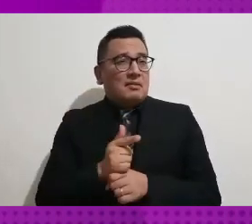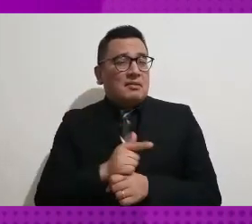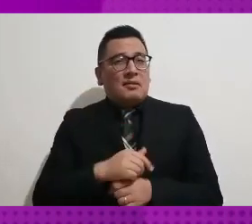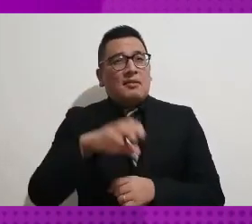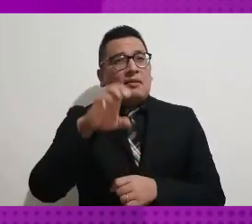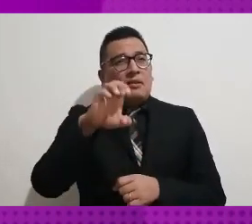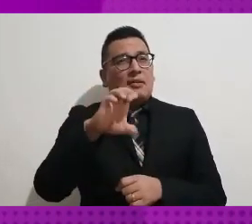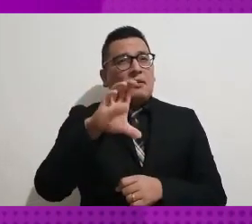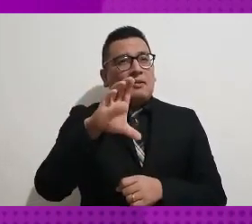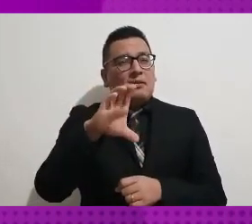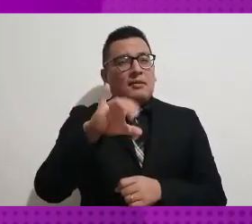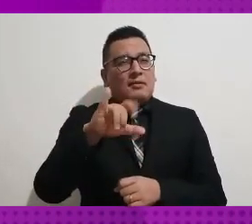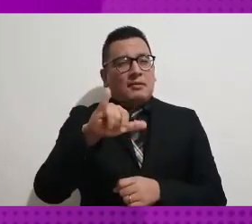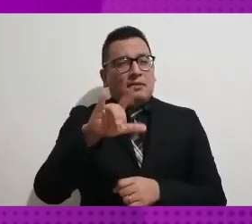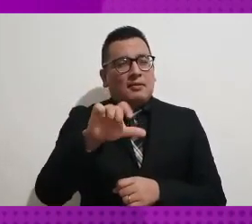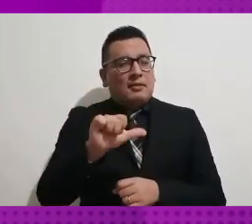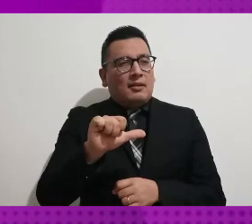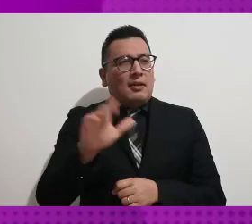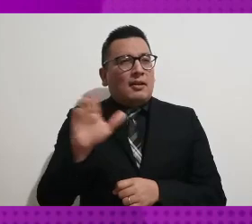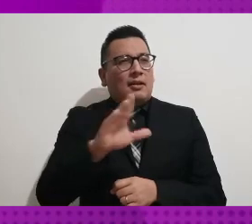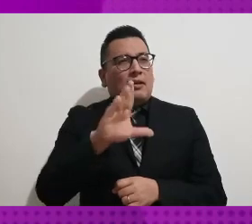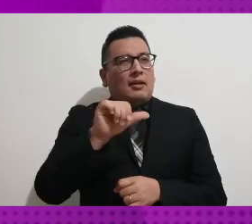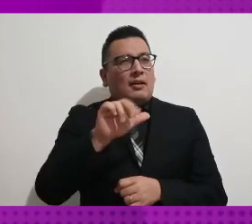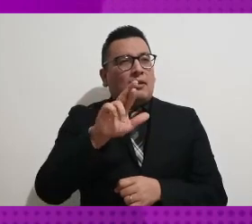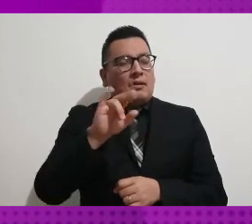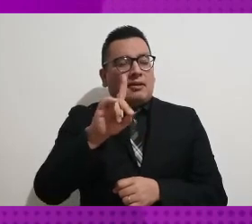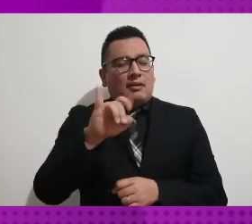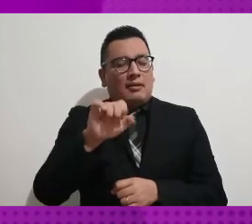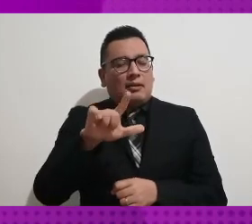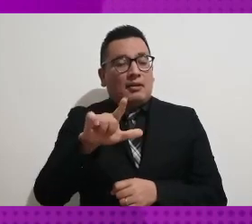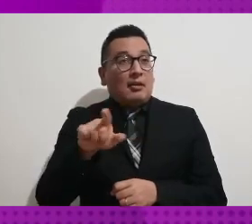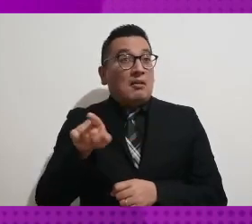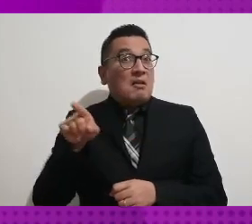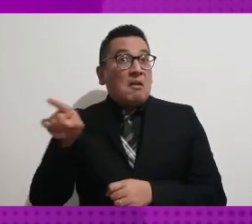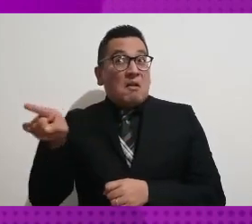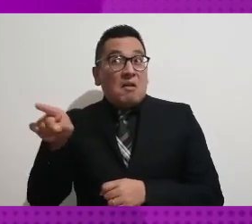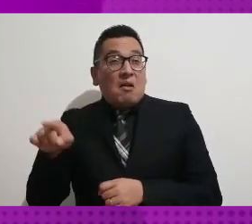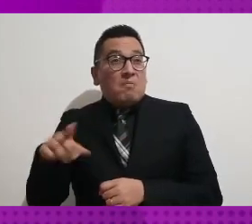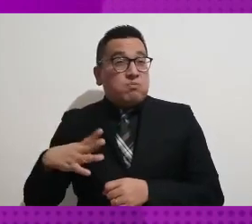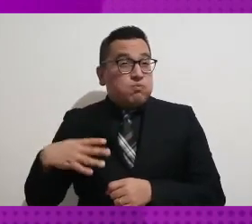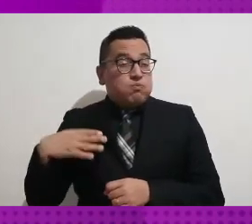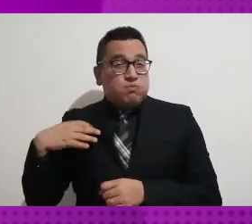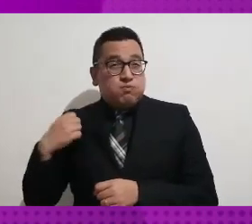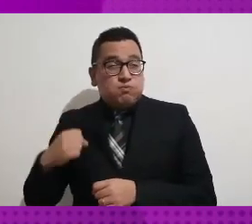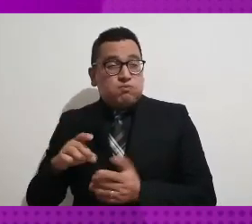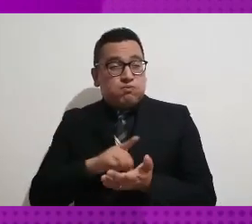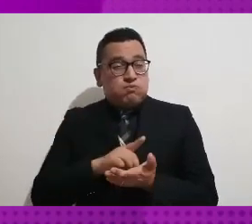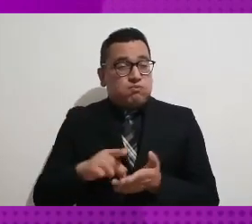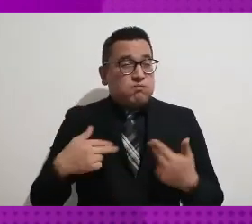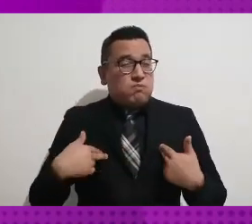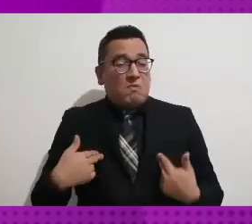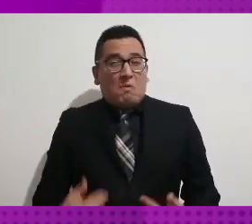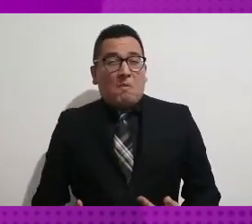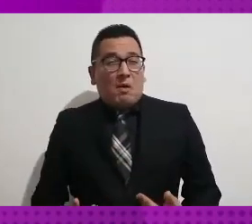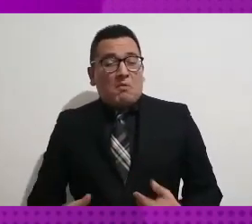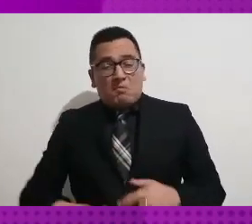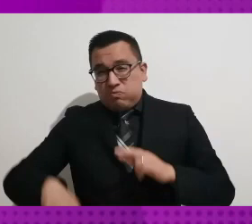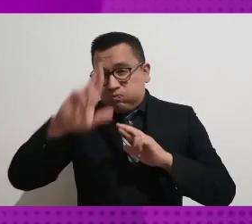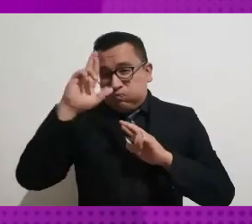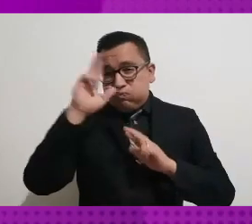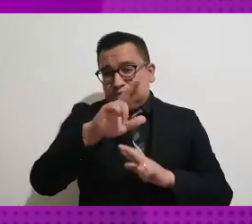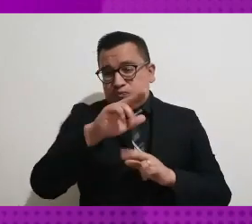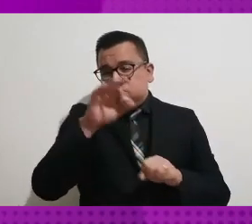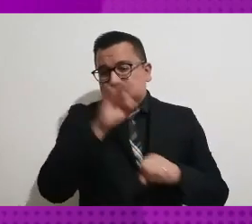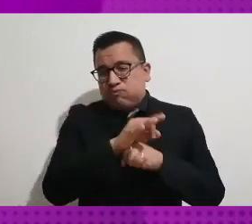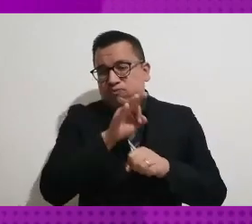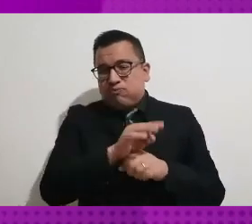Cecilia Cardiel, que es una protectora, promotora de derechos humanos de las personas. Recordemos que el día 4 de enero